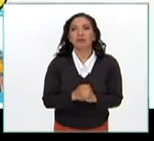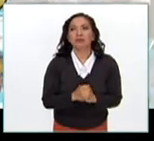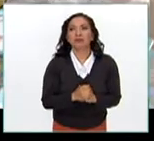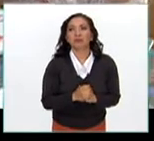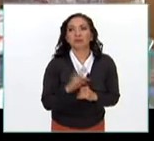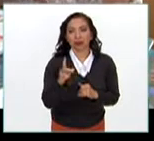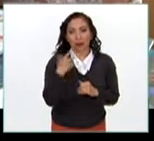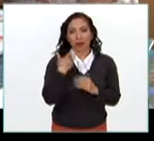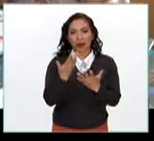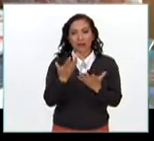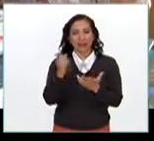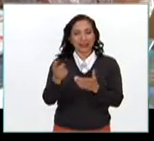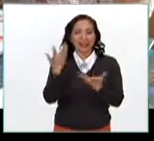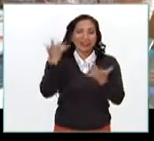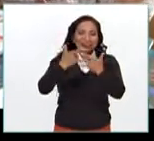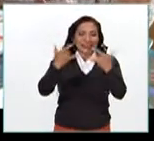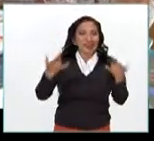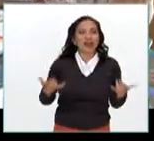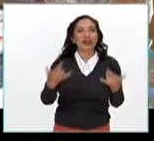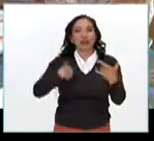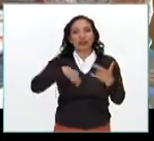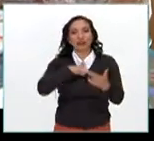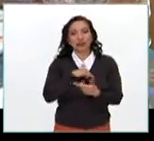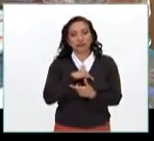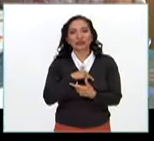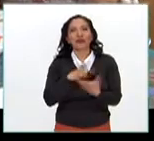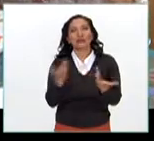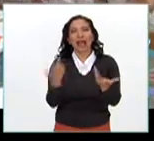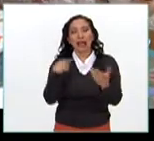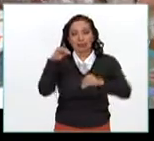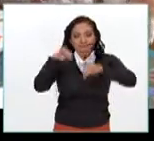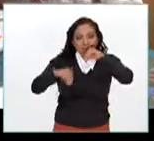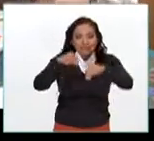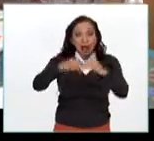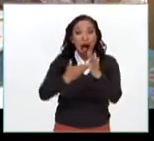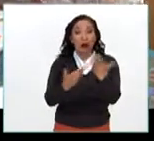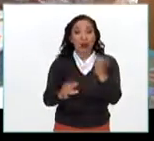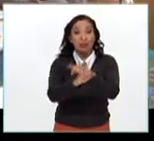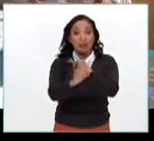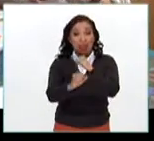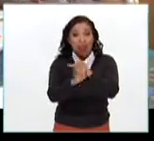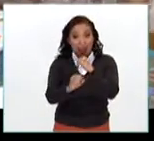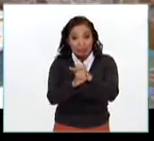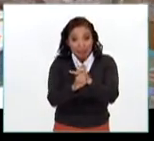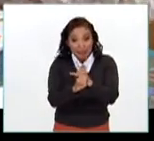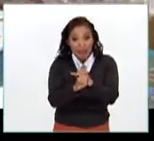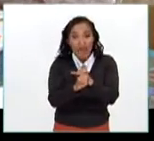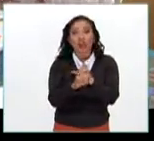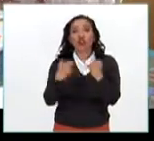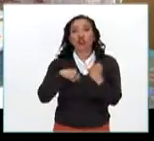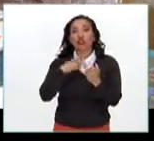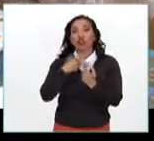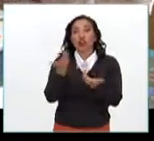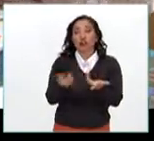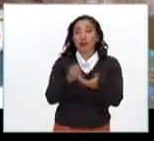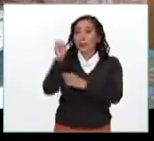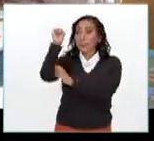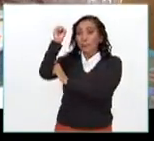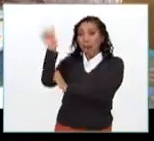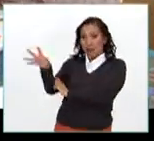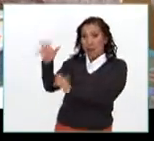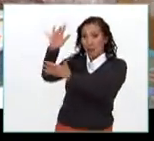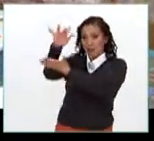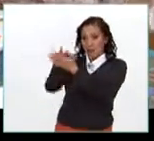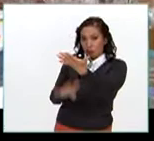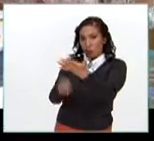de estas andanzas, bueno, de la digitalización y del internet, nosotros mandábamos los